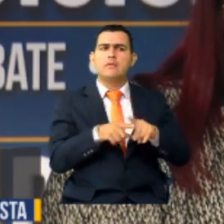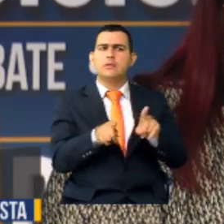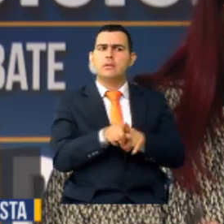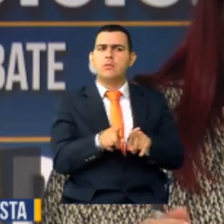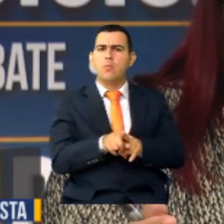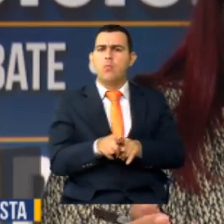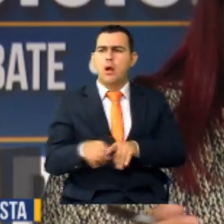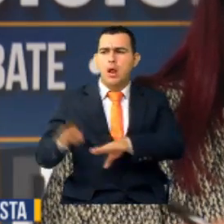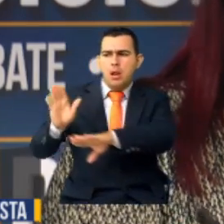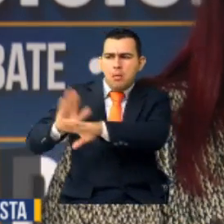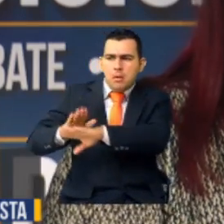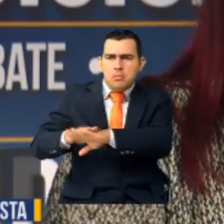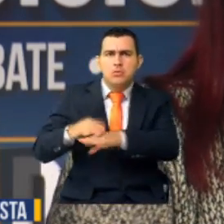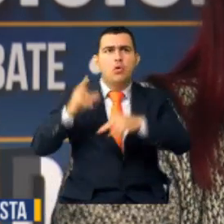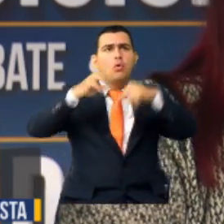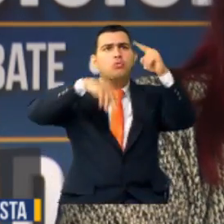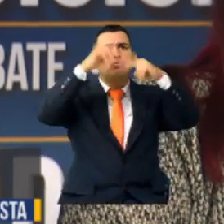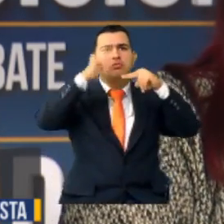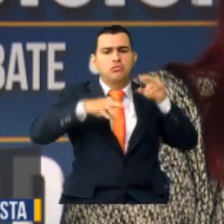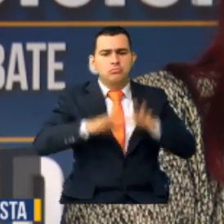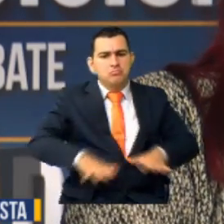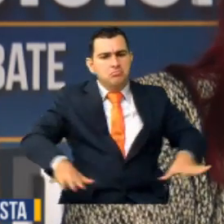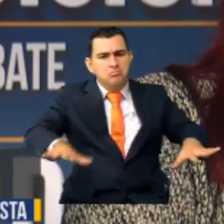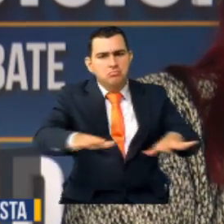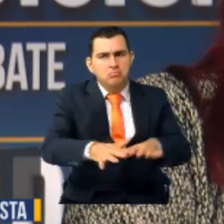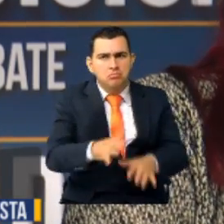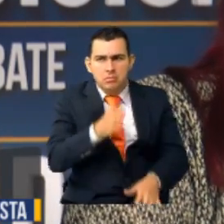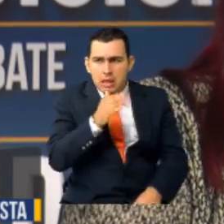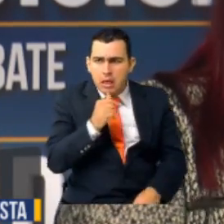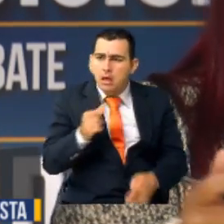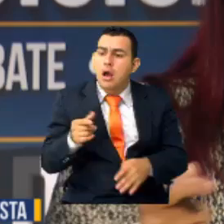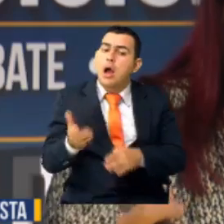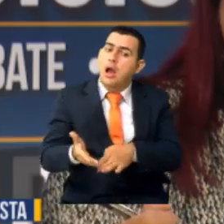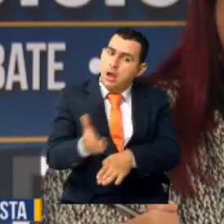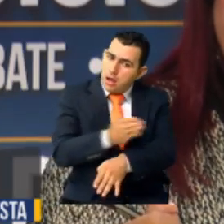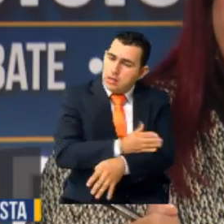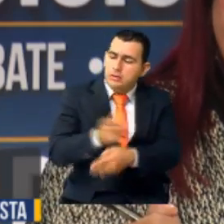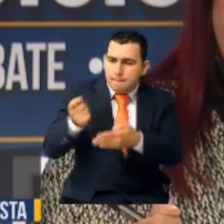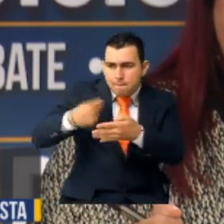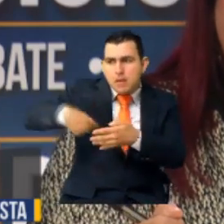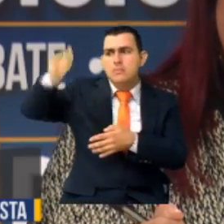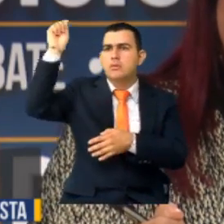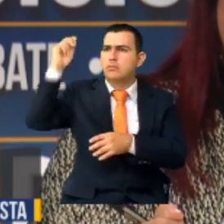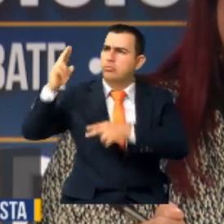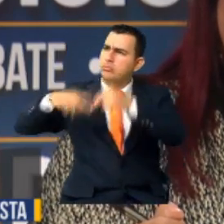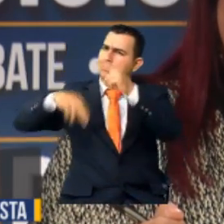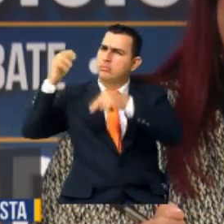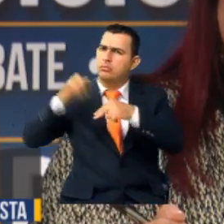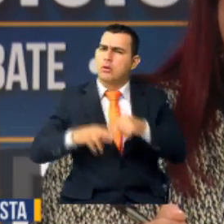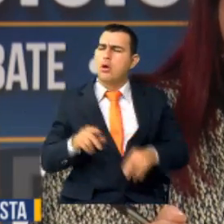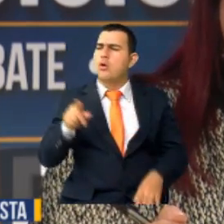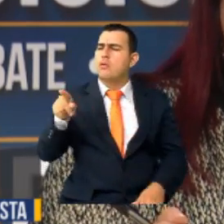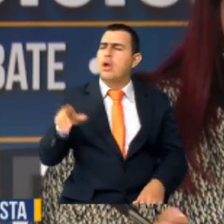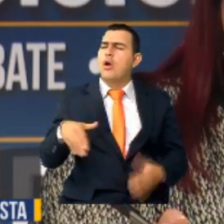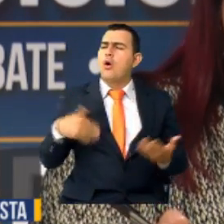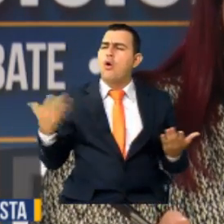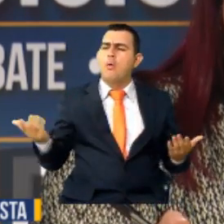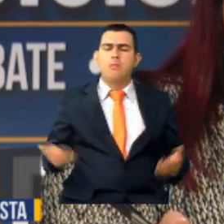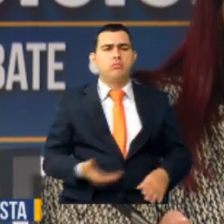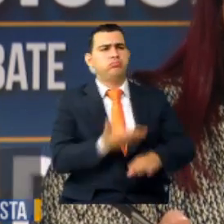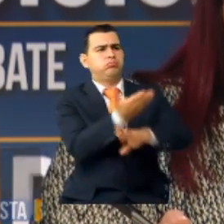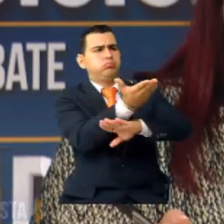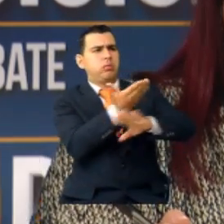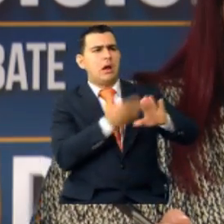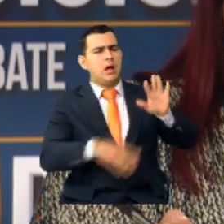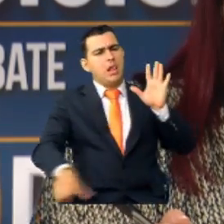permisos de construcción y uso de suelos, permisos que debían estar en la curaduría. ¿Cómo exigirá usted ahora legalidad